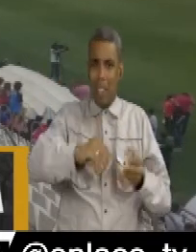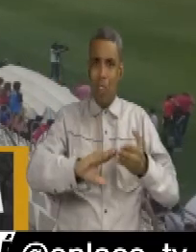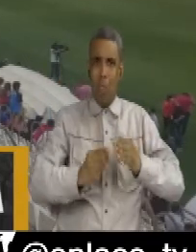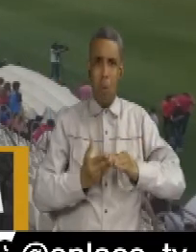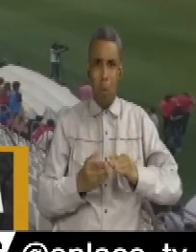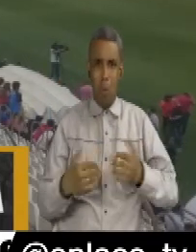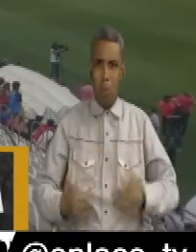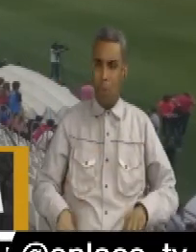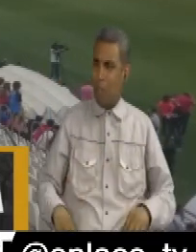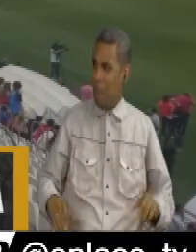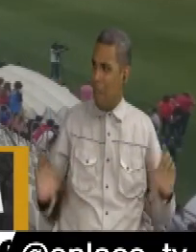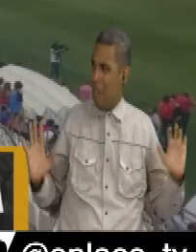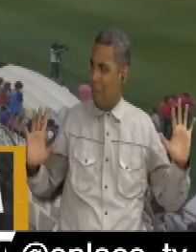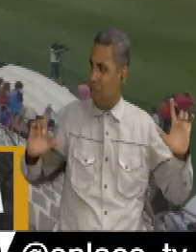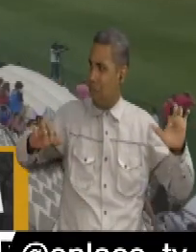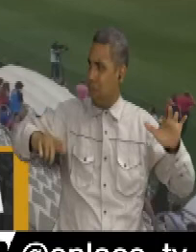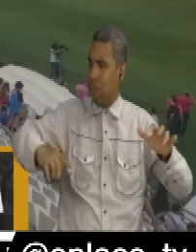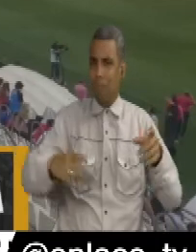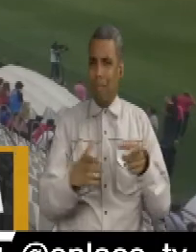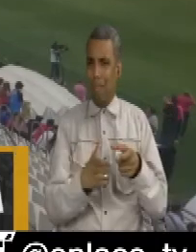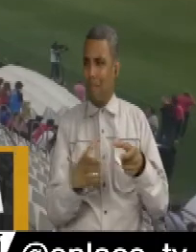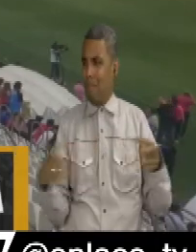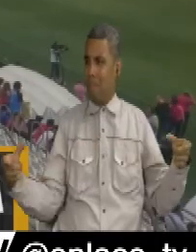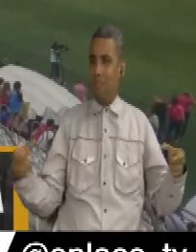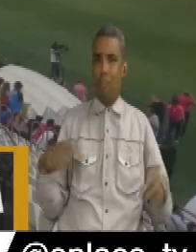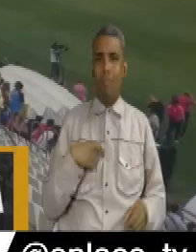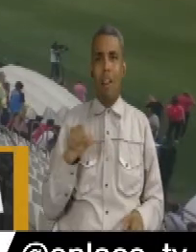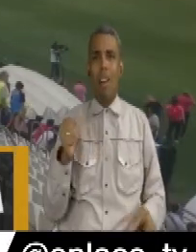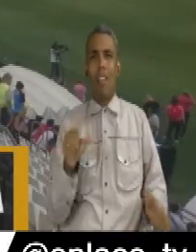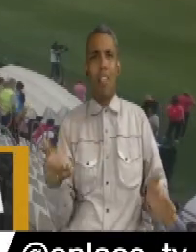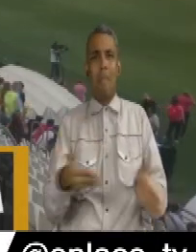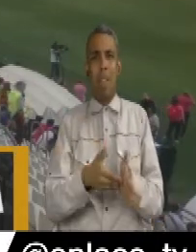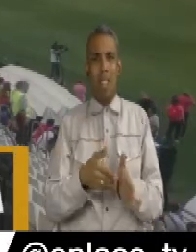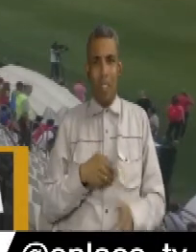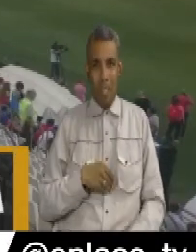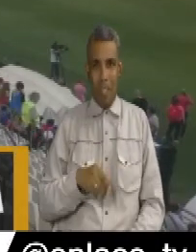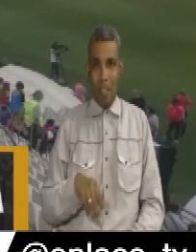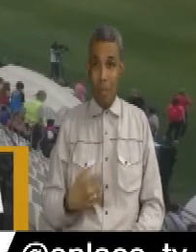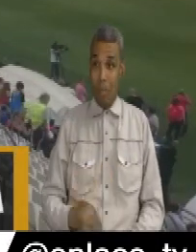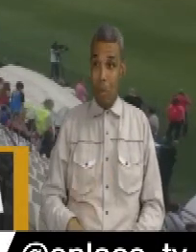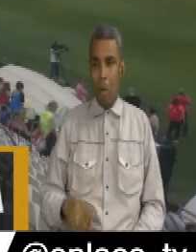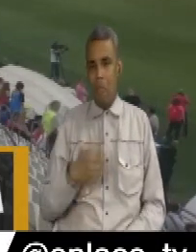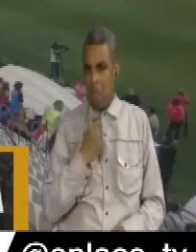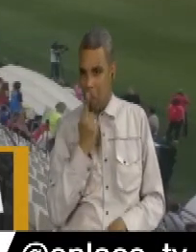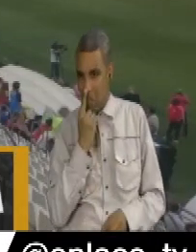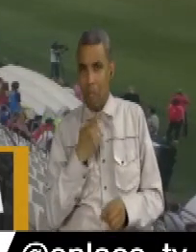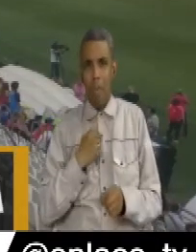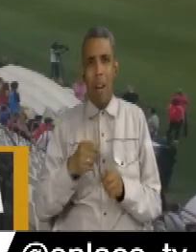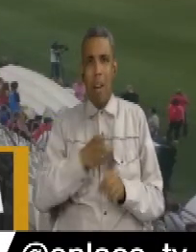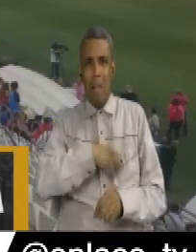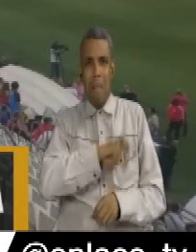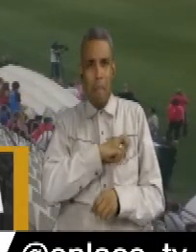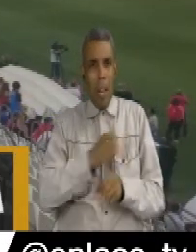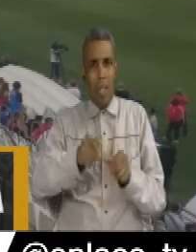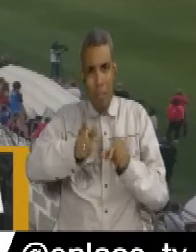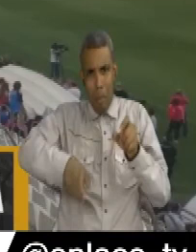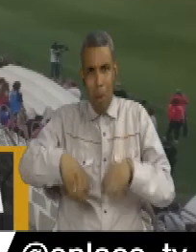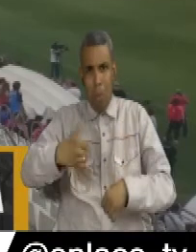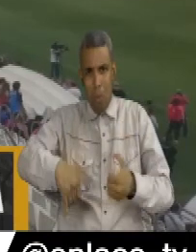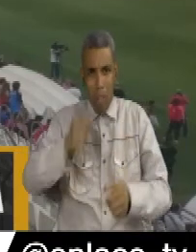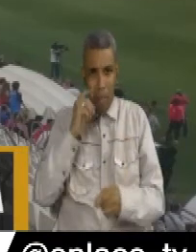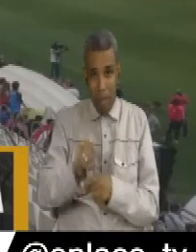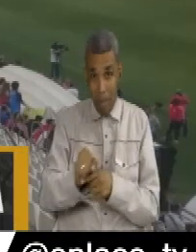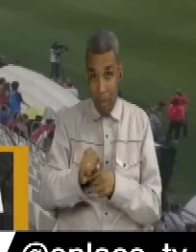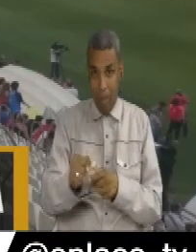creería que unos 10.000 espectadores a esta hora, observan el entrenamiento de la selección local. Es toda la información desde Murcia, en el estadio Nueva